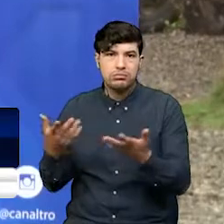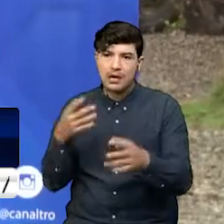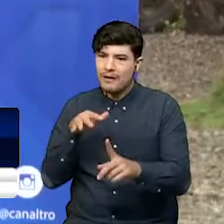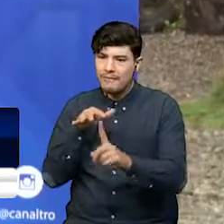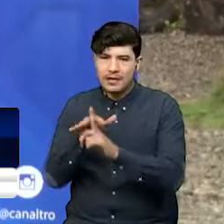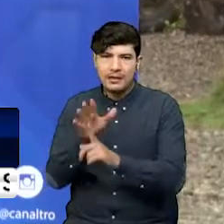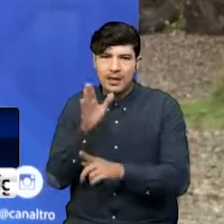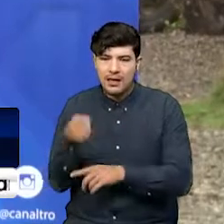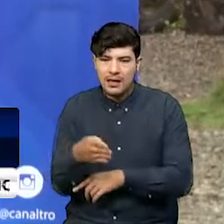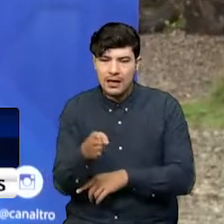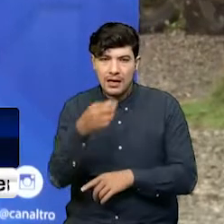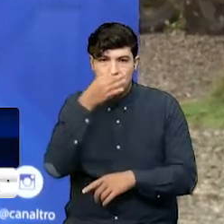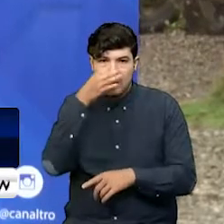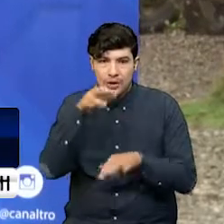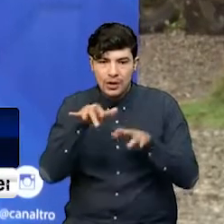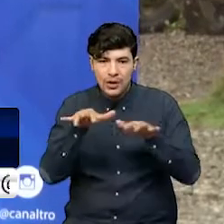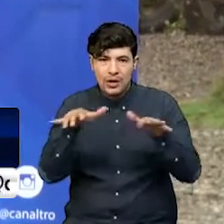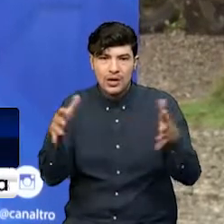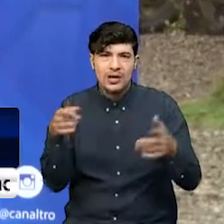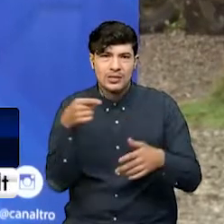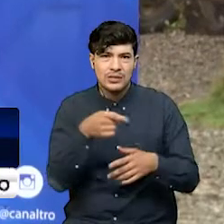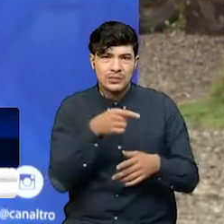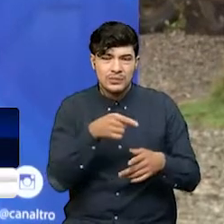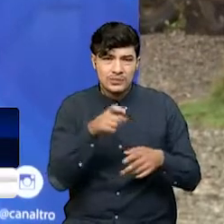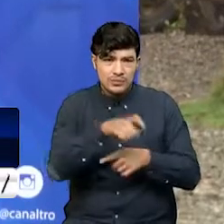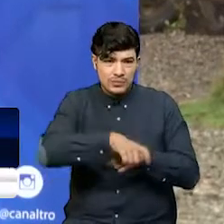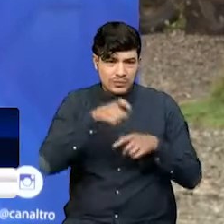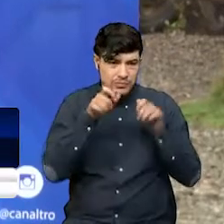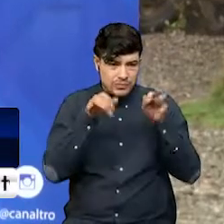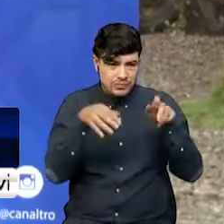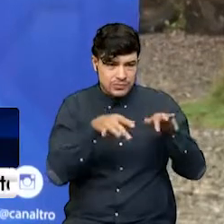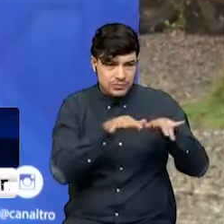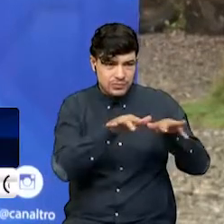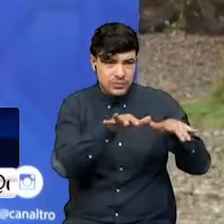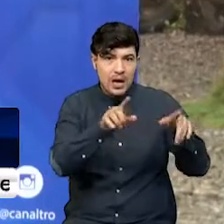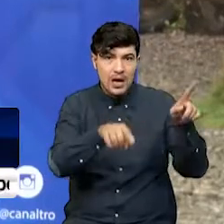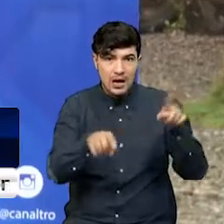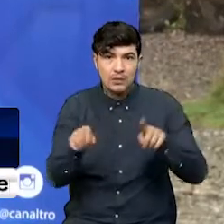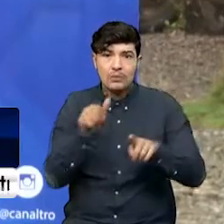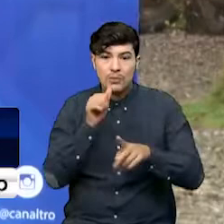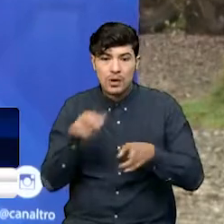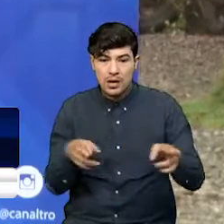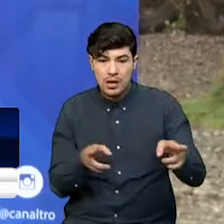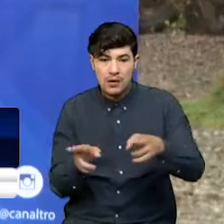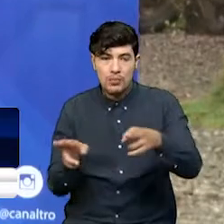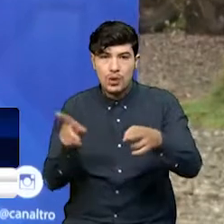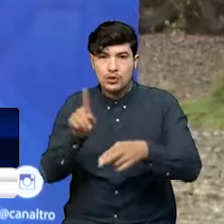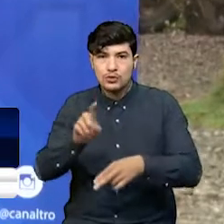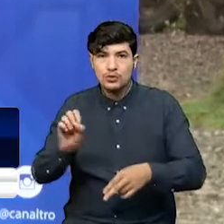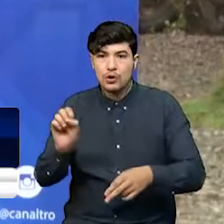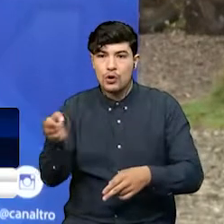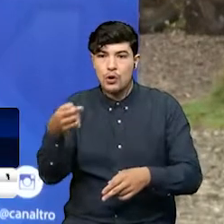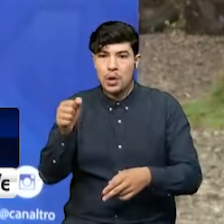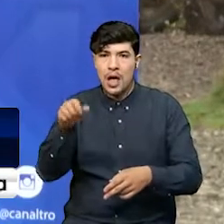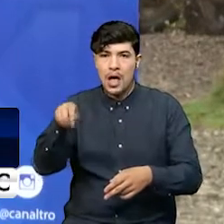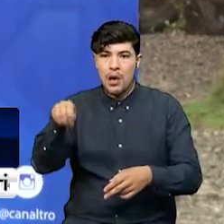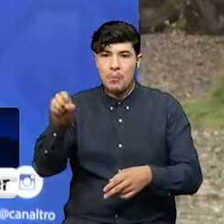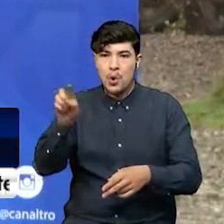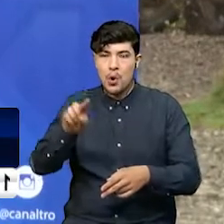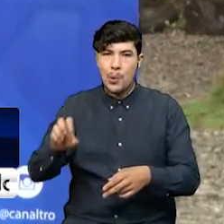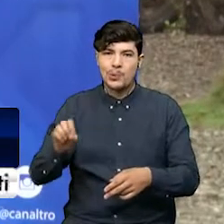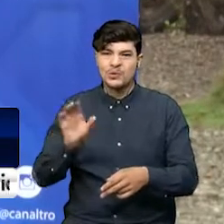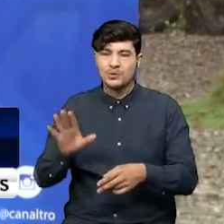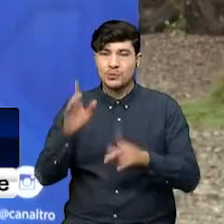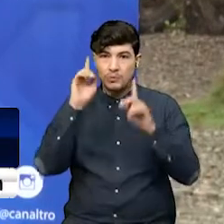vemos que ya la mancha ha corrido rápidamente incluso ya ha tocado aguas el río sogamoso lo que ha mantenido en preocupación no solamente